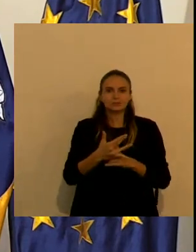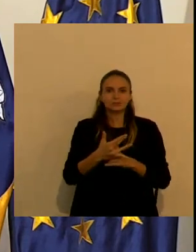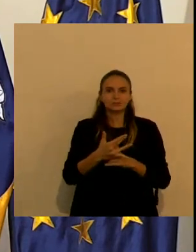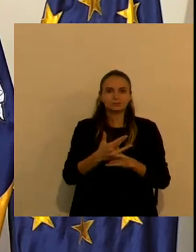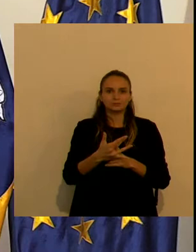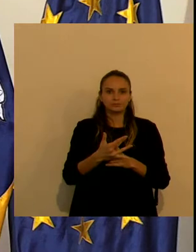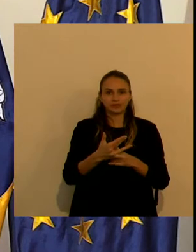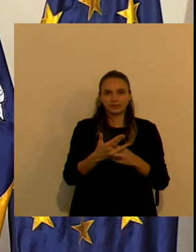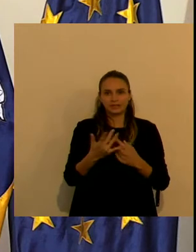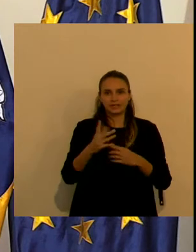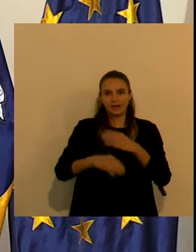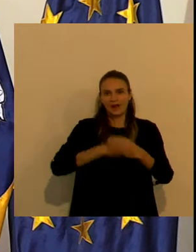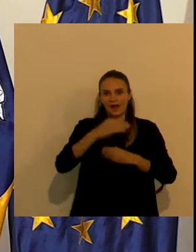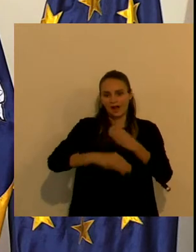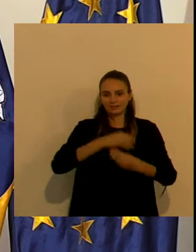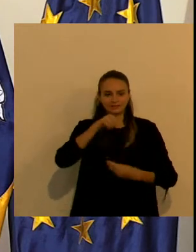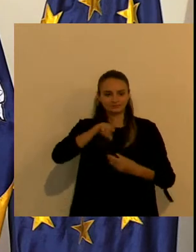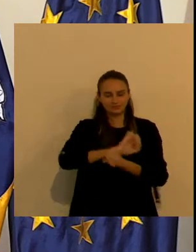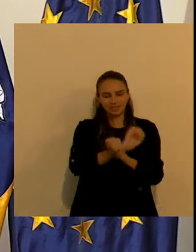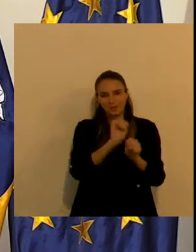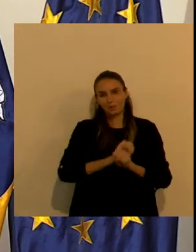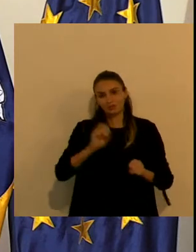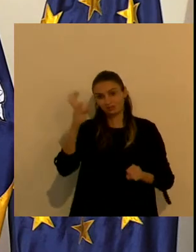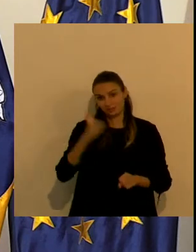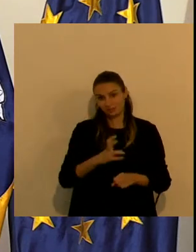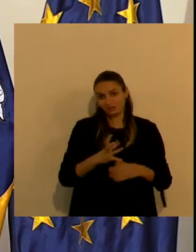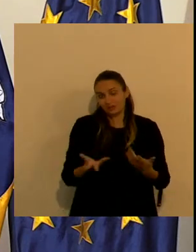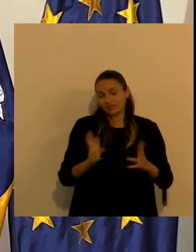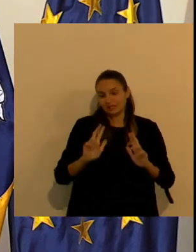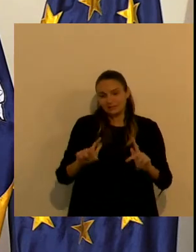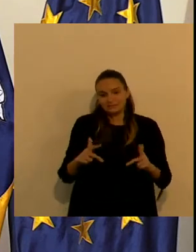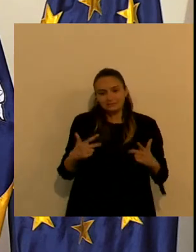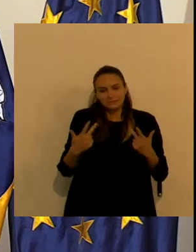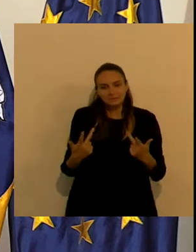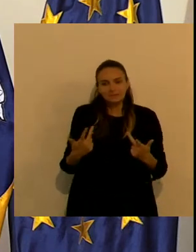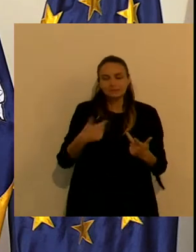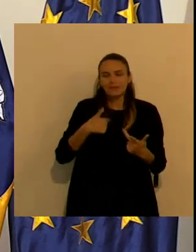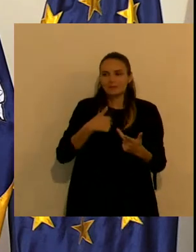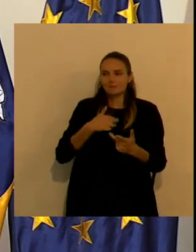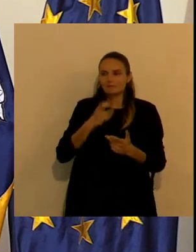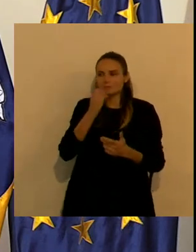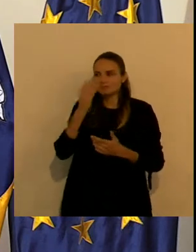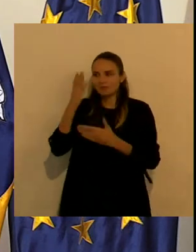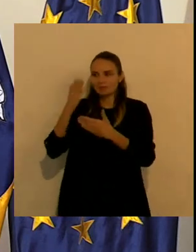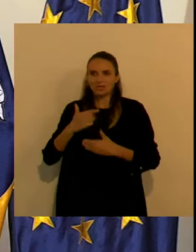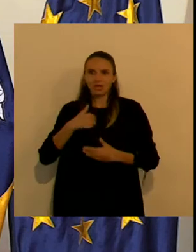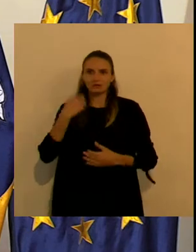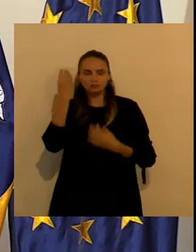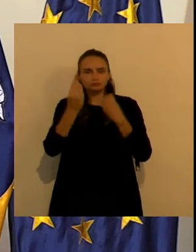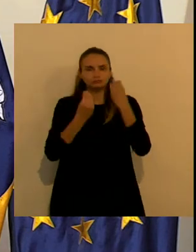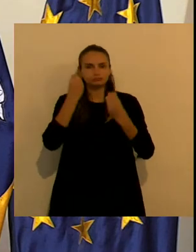viniesen. Entonces, permítanme, cuando me invitaron a dar esta charla, estuve dándole un poco de vuelta